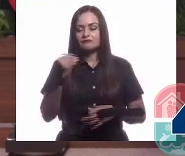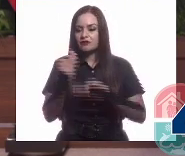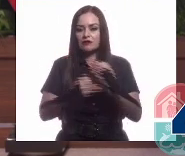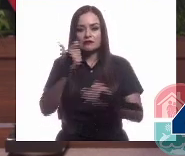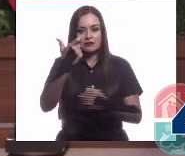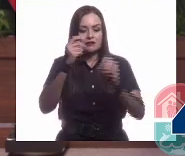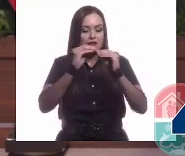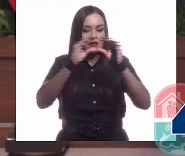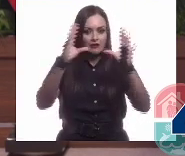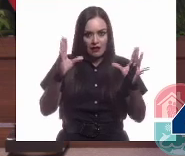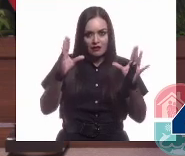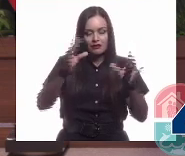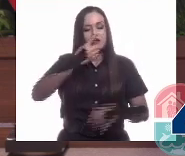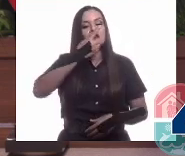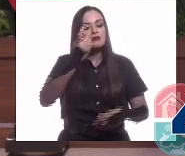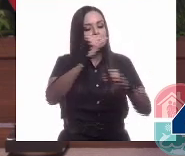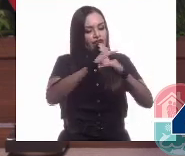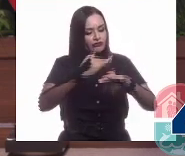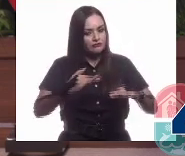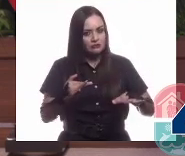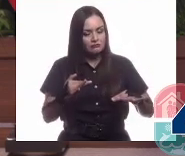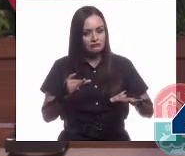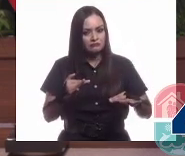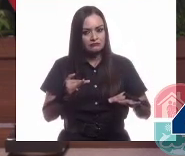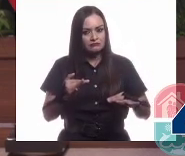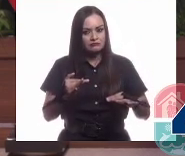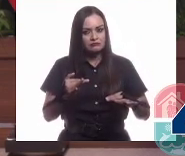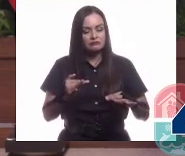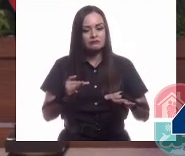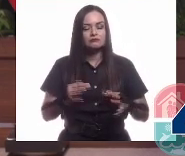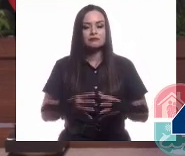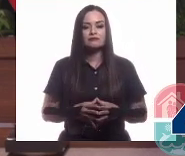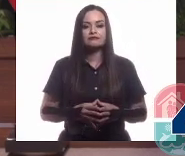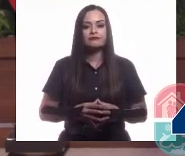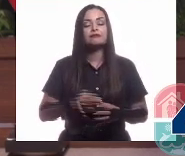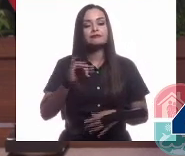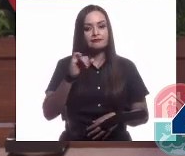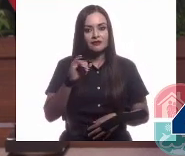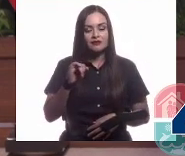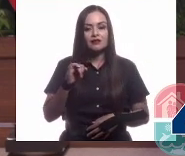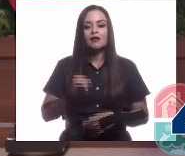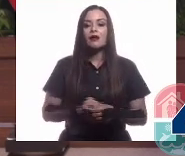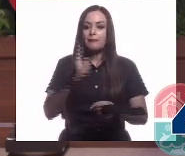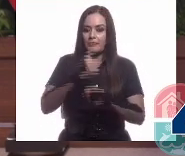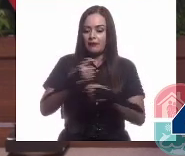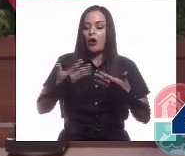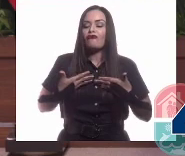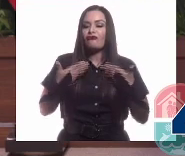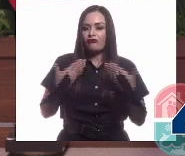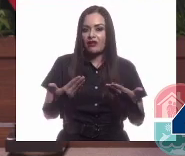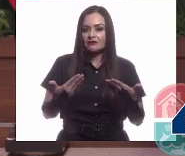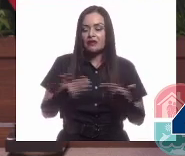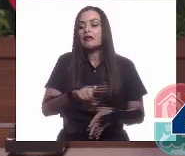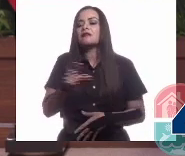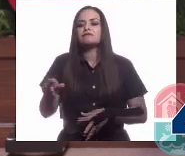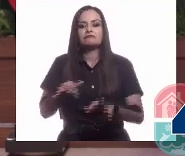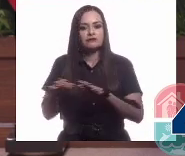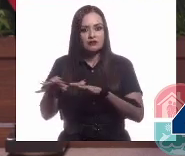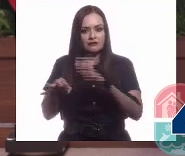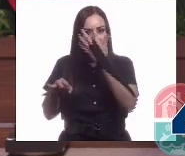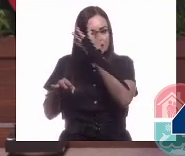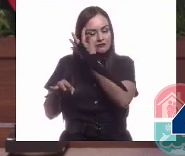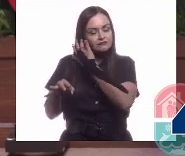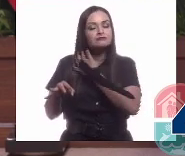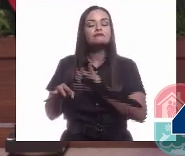transparencia y rendición de cuentas. Empezamos así por construir primero confianza y luego eficiencia.